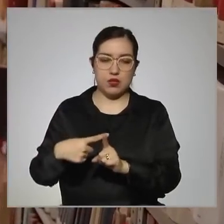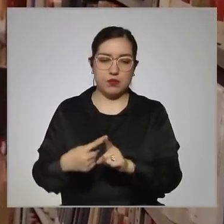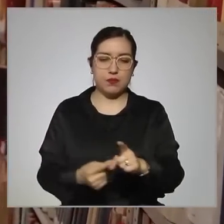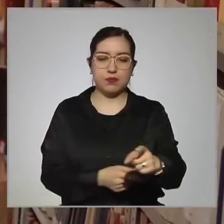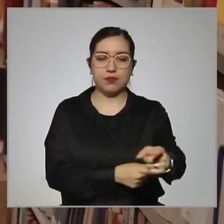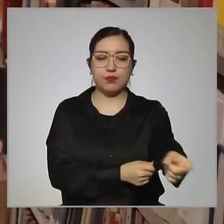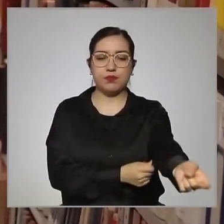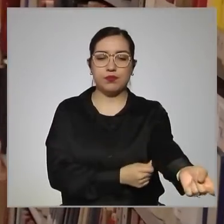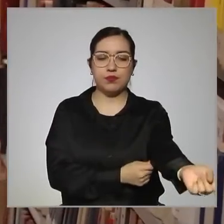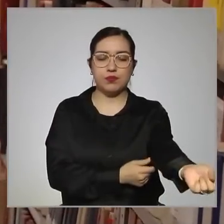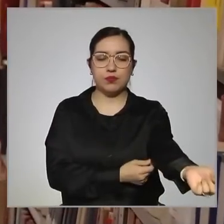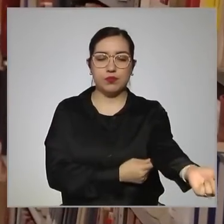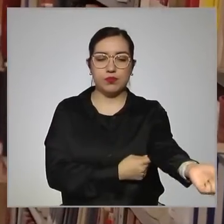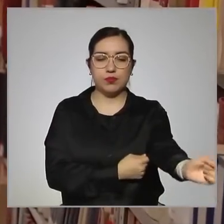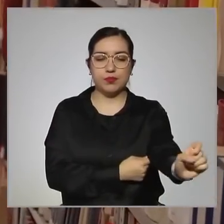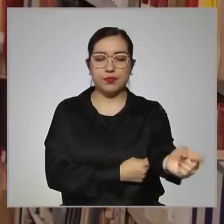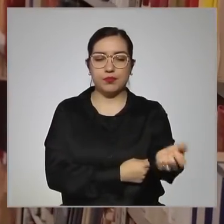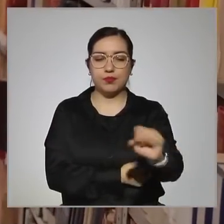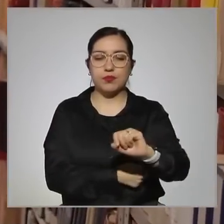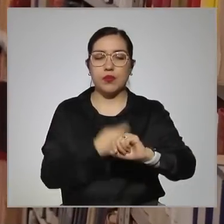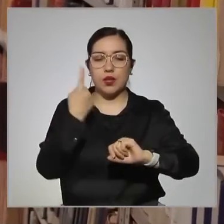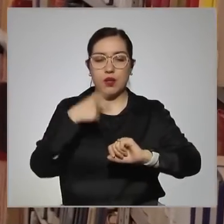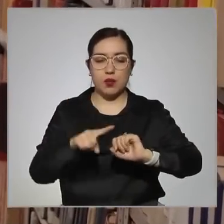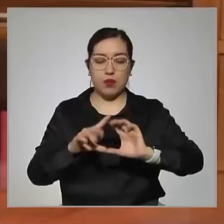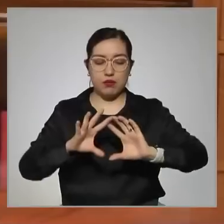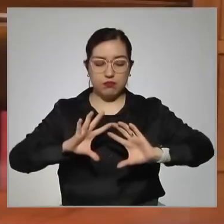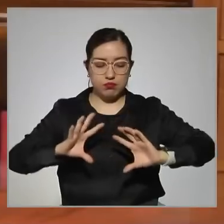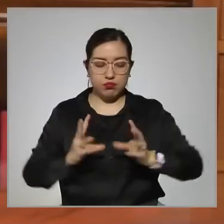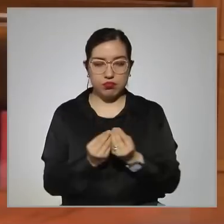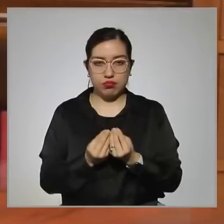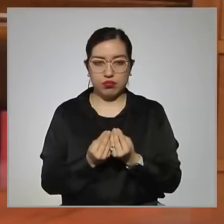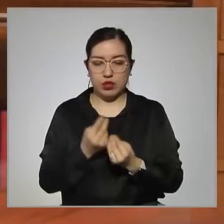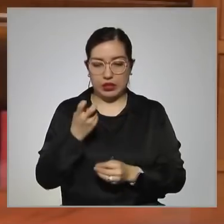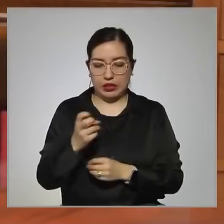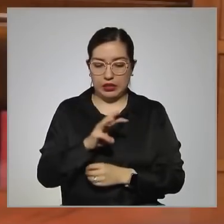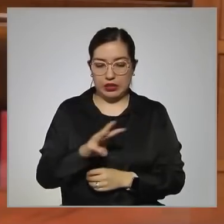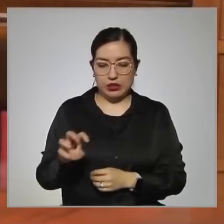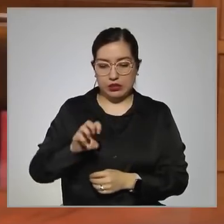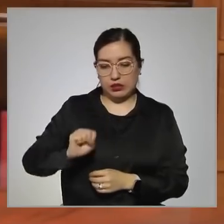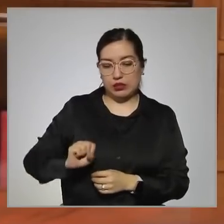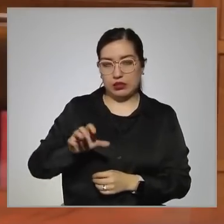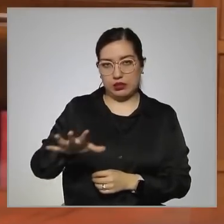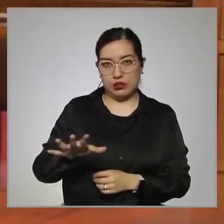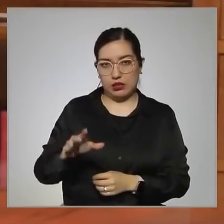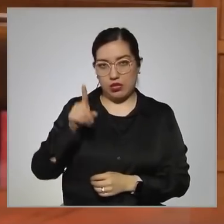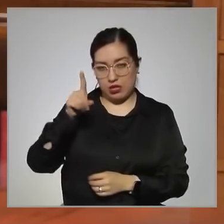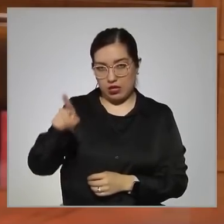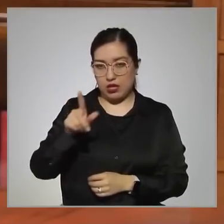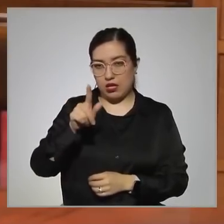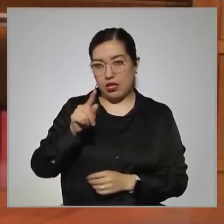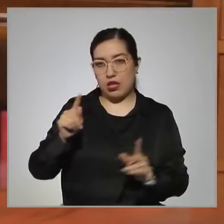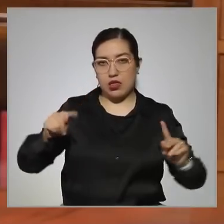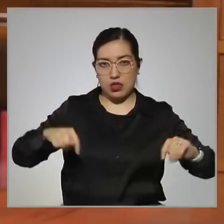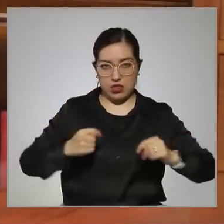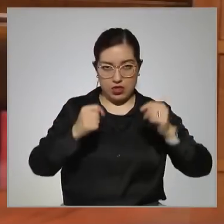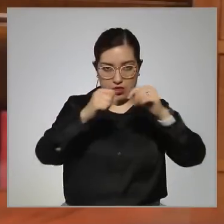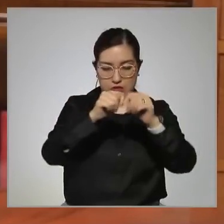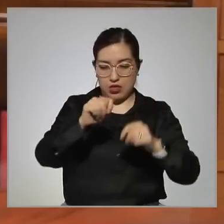para completar el ciclo de 365. Y Teotihuacán, digamos,